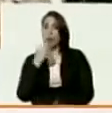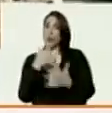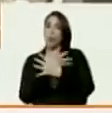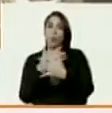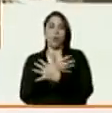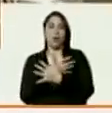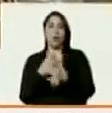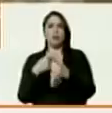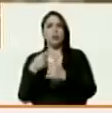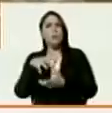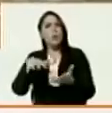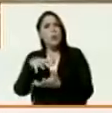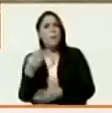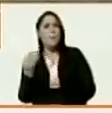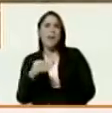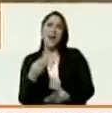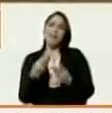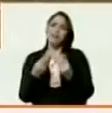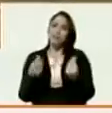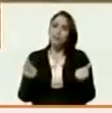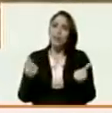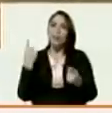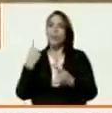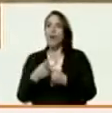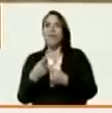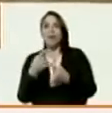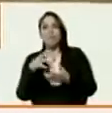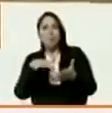manera que ese es un problema que más que resolverse es un problema que